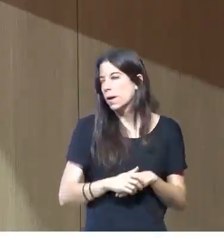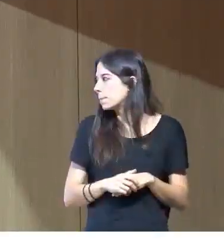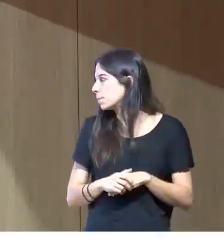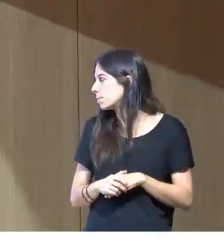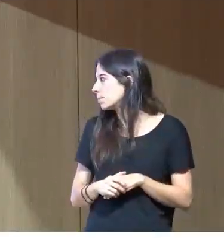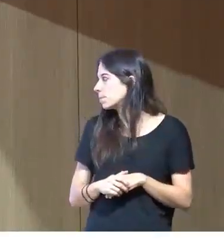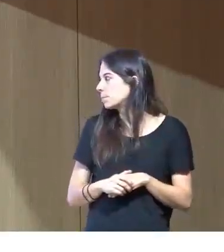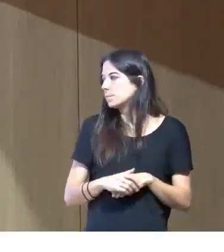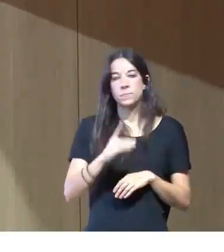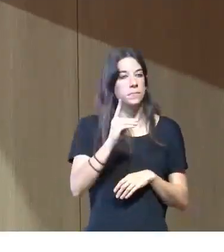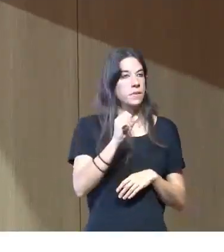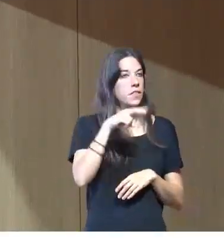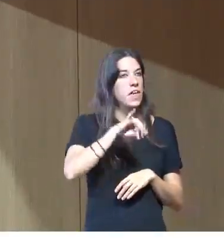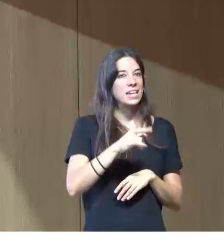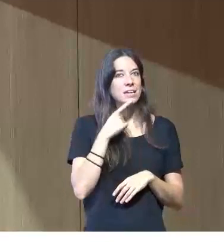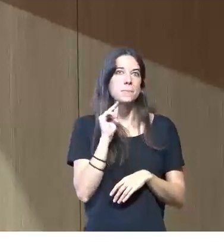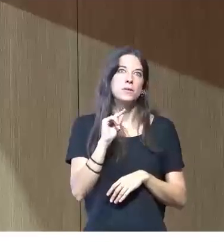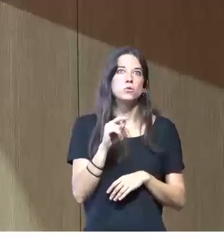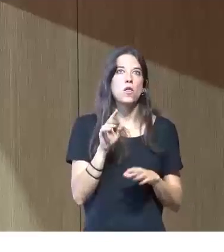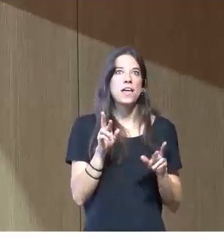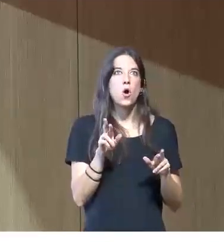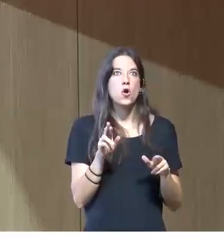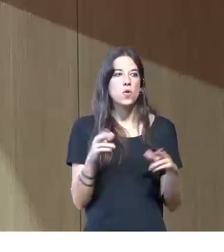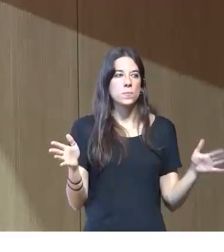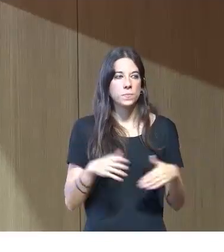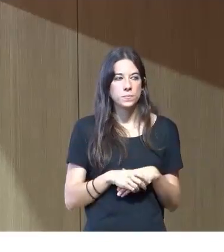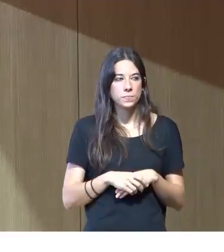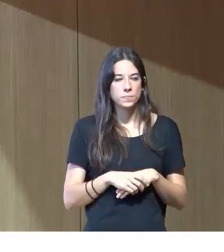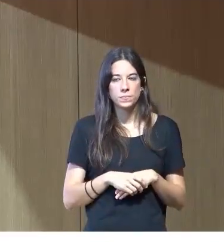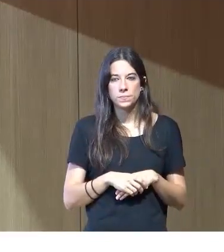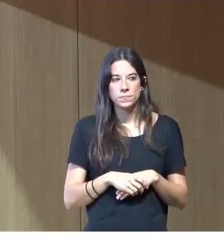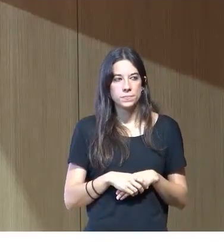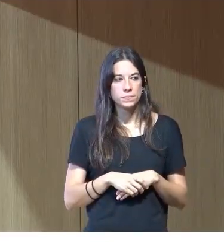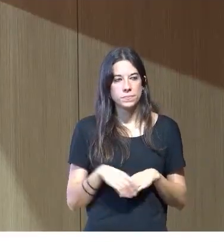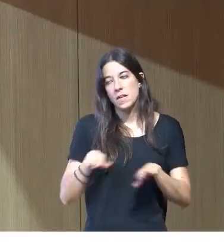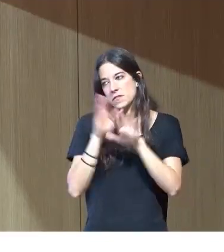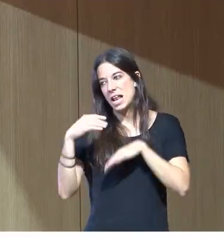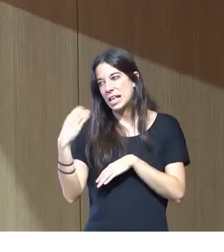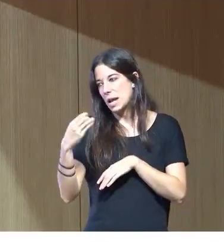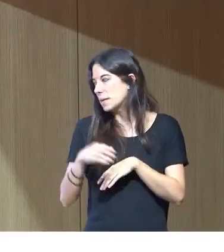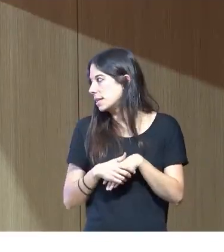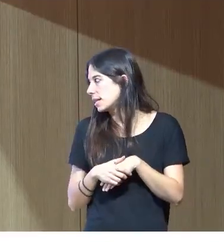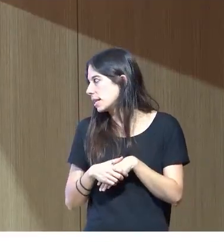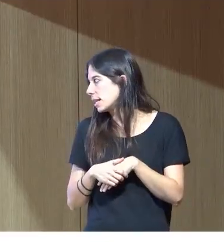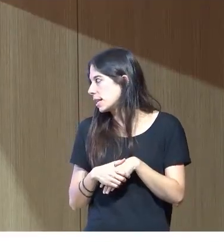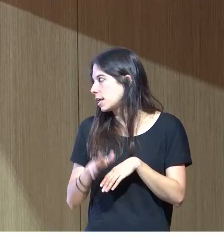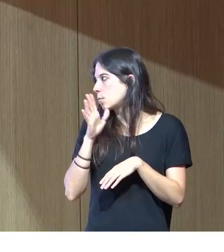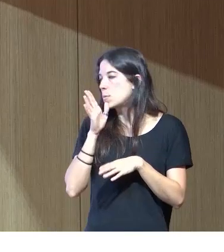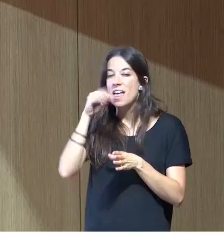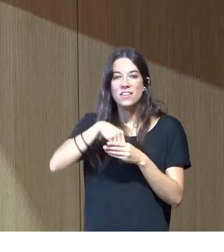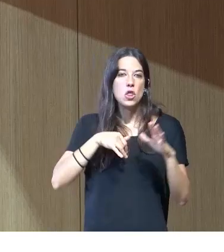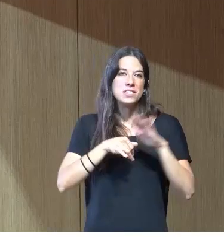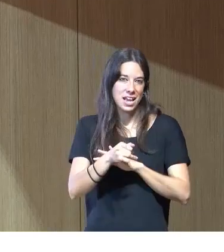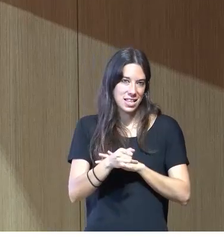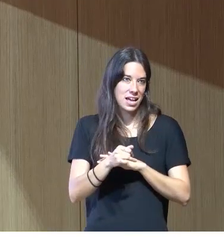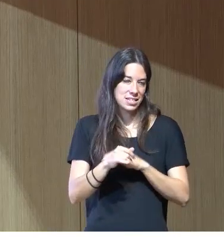minuto de oro ahora que está tan de moda el minuto de oro no dejar el final para Al final a Carmen como como parte inserta y la entidad